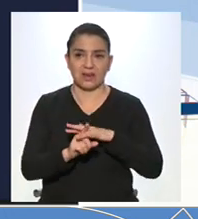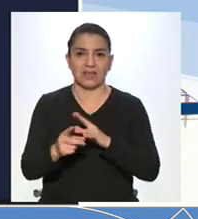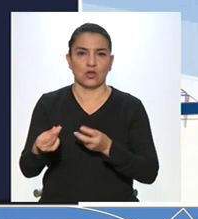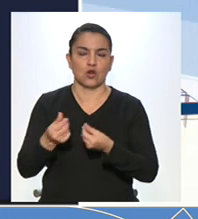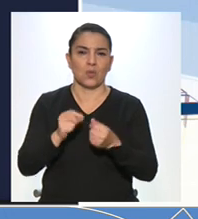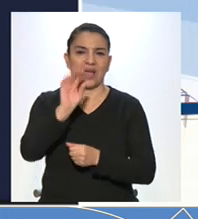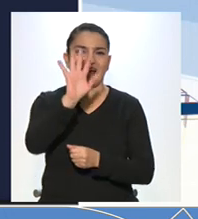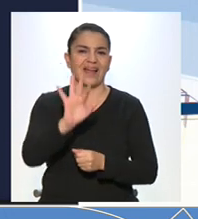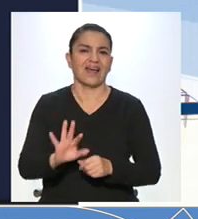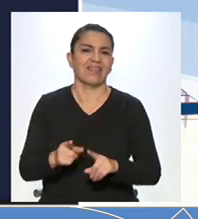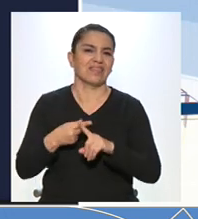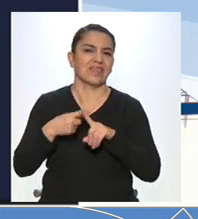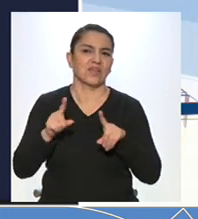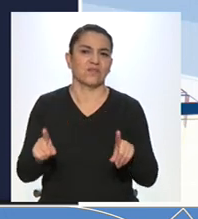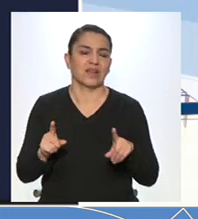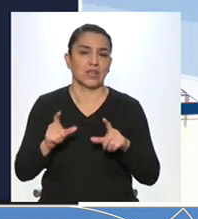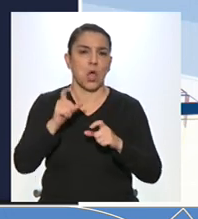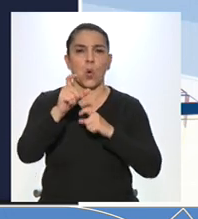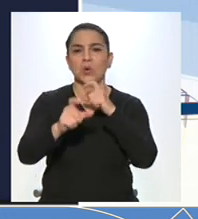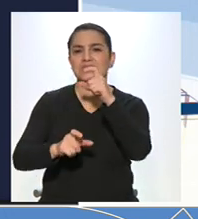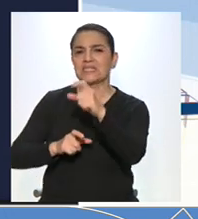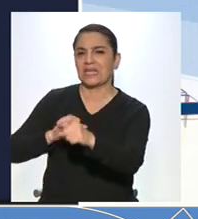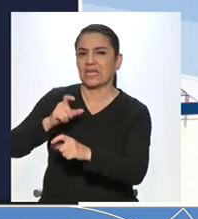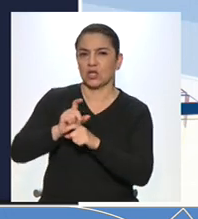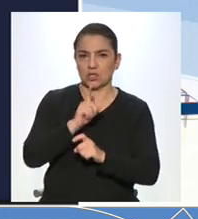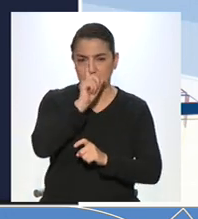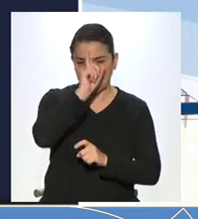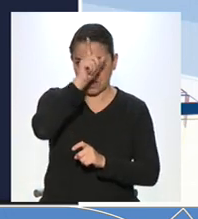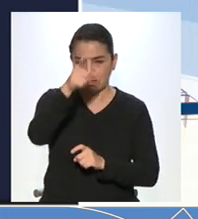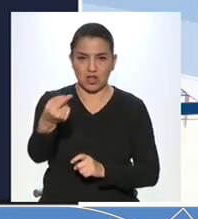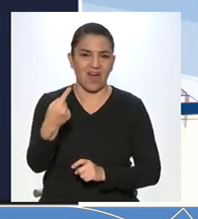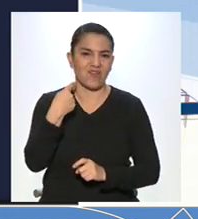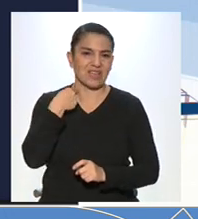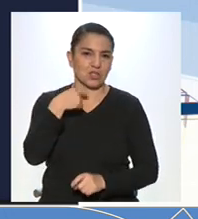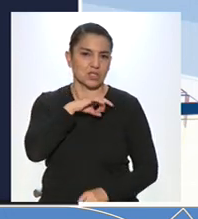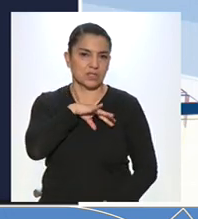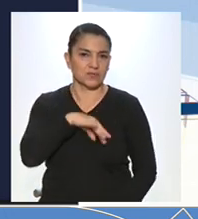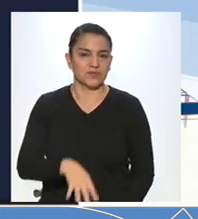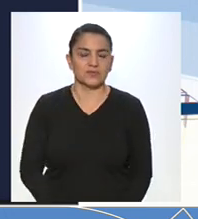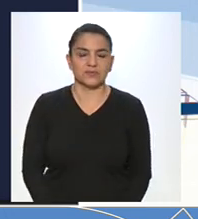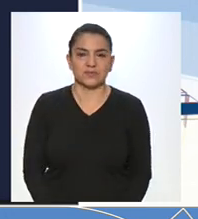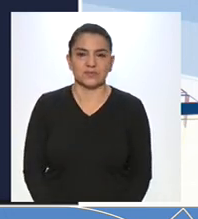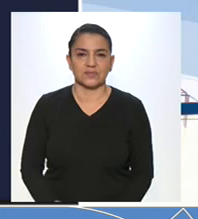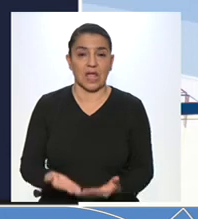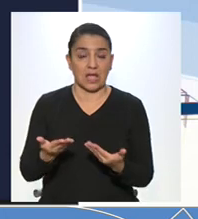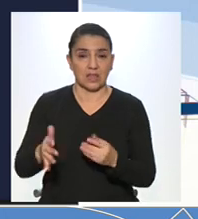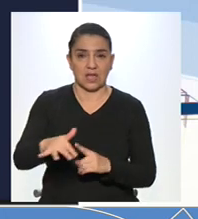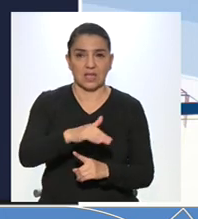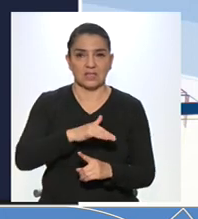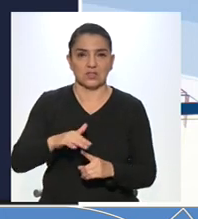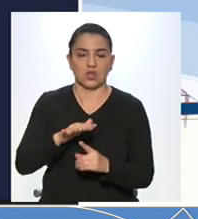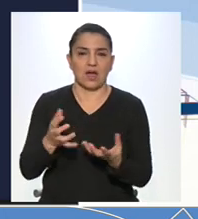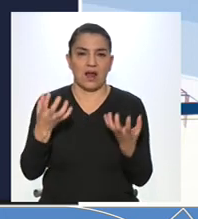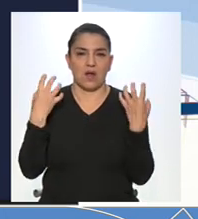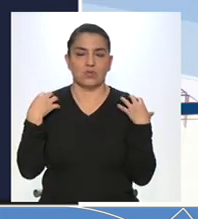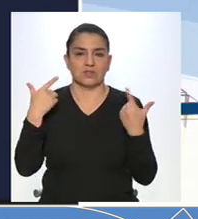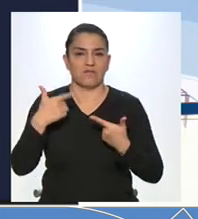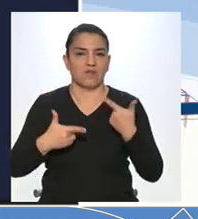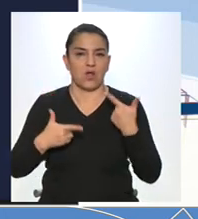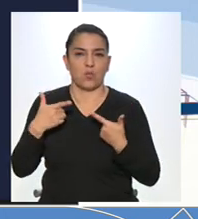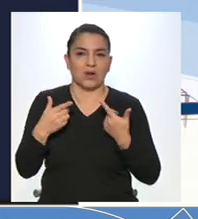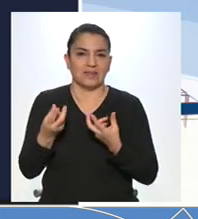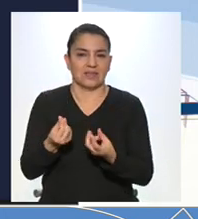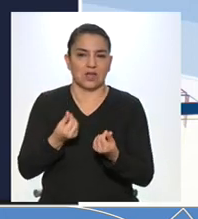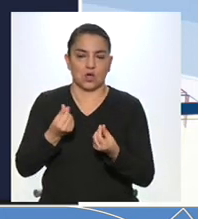muy distintas a un ciclo tradicional que impactaron transversalmente al país. Frente a este escenario, los responsables de política económica hemos